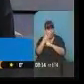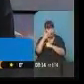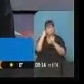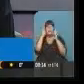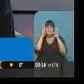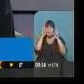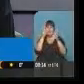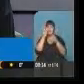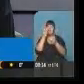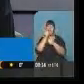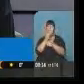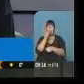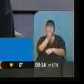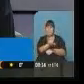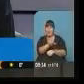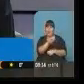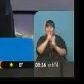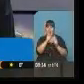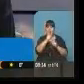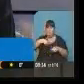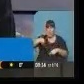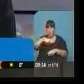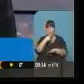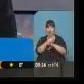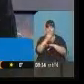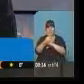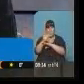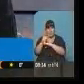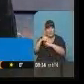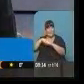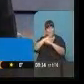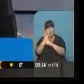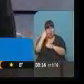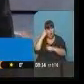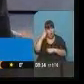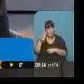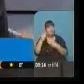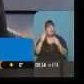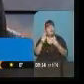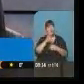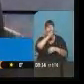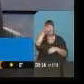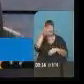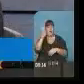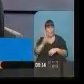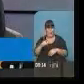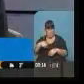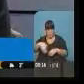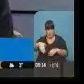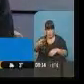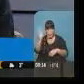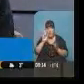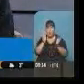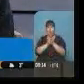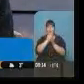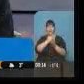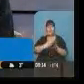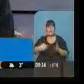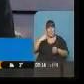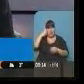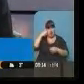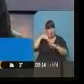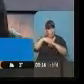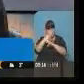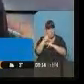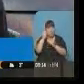tarea que le encomiendan los propios representantes del parlamento es ir a venezuela en los próximos días junto al presidente del parlasur